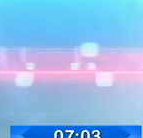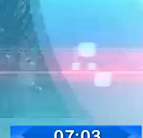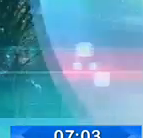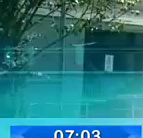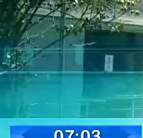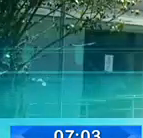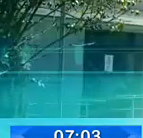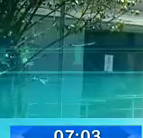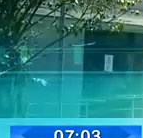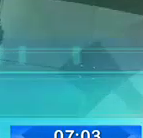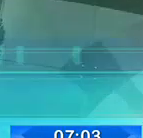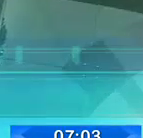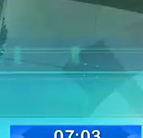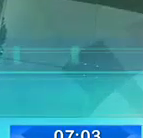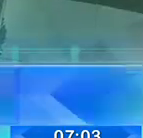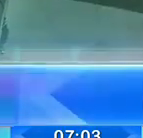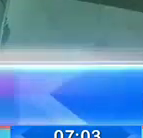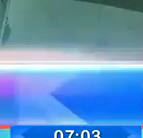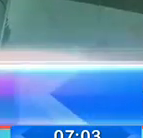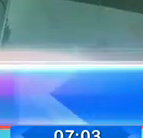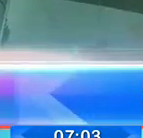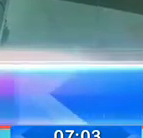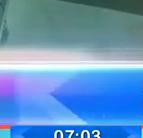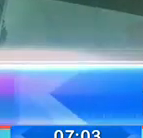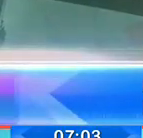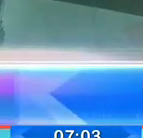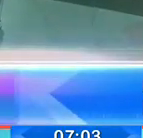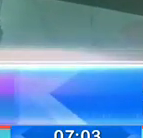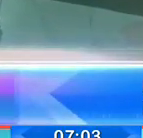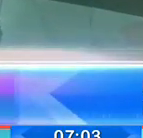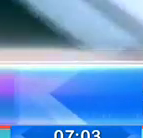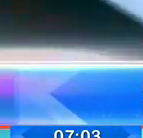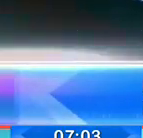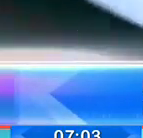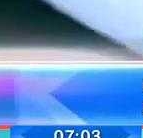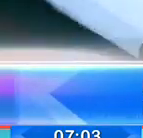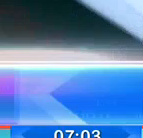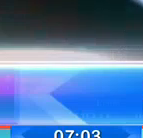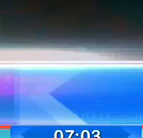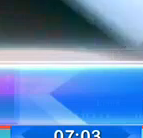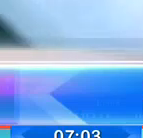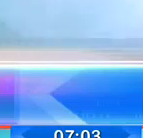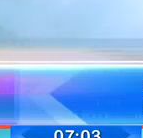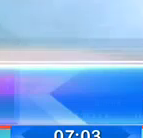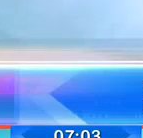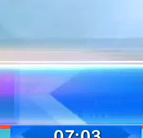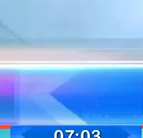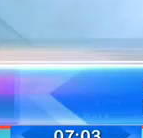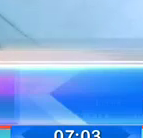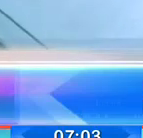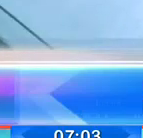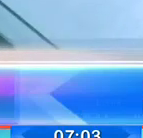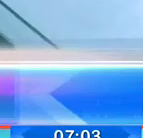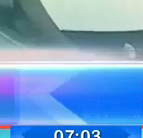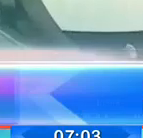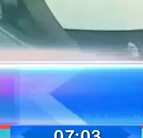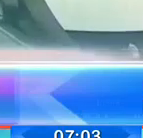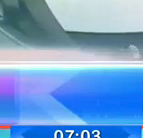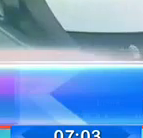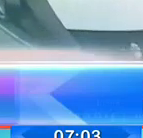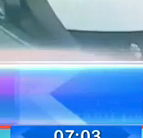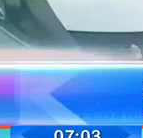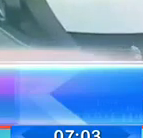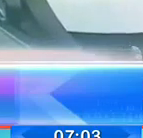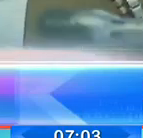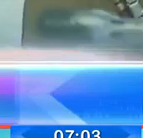vamos a contarles que la Corte Constitucional declaró la inconstitucionalidad parcial de la ley de extinción de dominio. Estas son las informaciones. Al